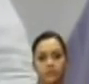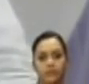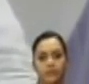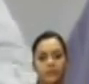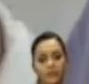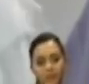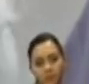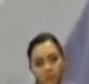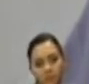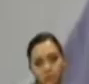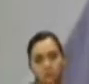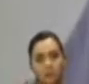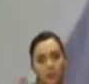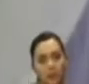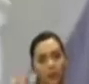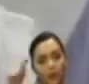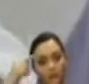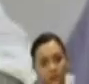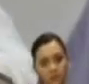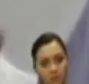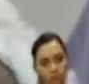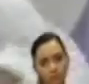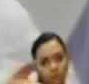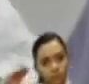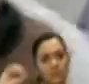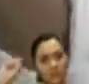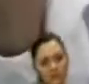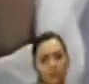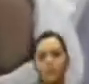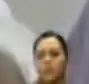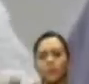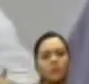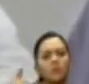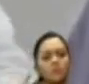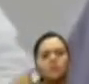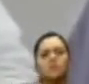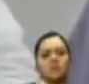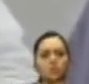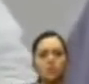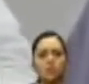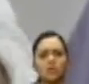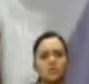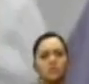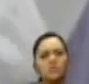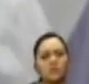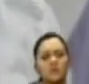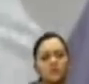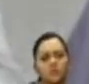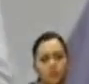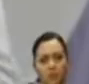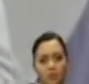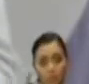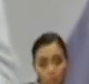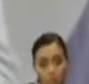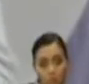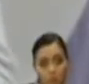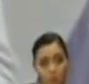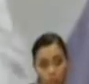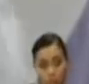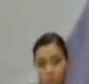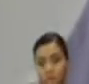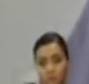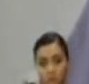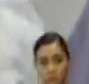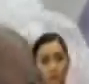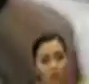hemos dado crédito como el BEDE, hemos intervenido directamente, pero también tienen que hacer su parte los municipios. Mientras nosotros asumimos todo el costo de la crisis,